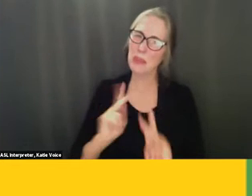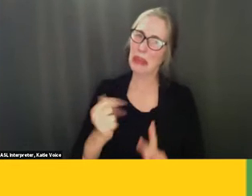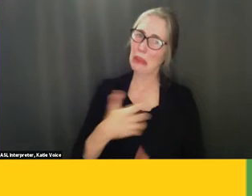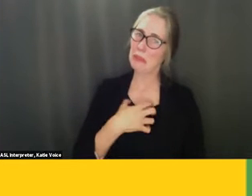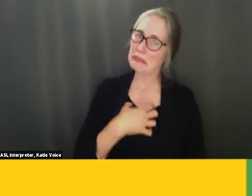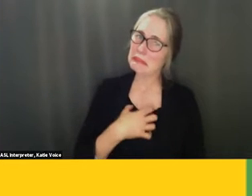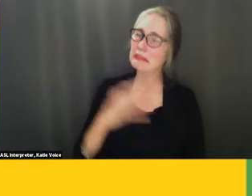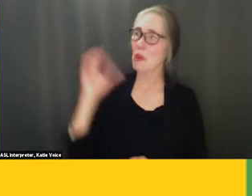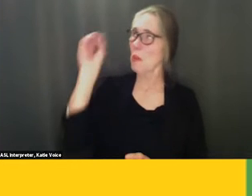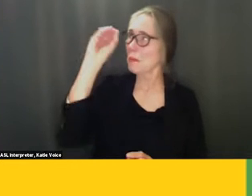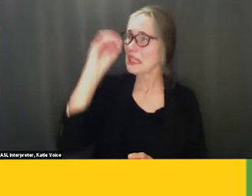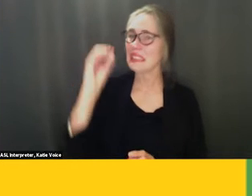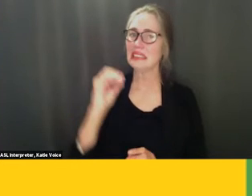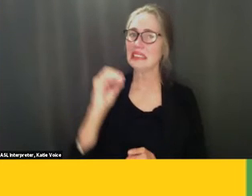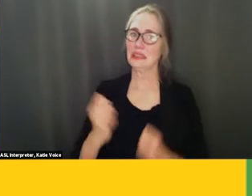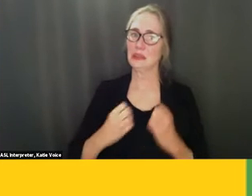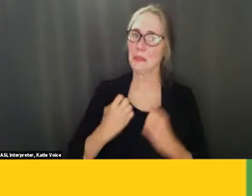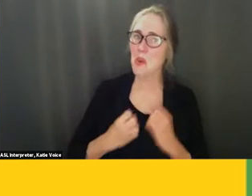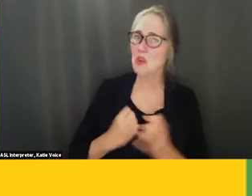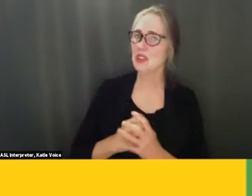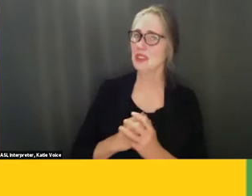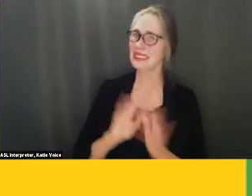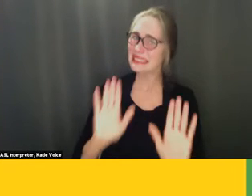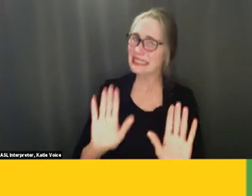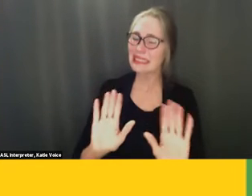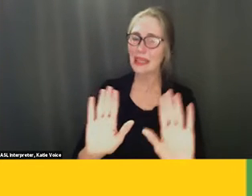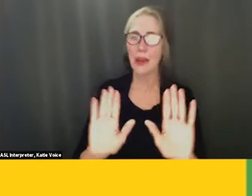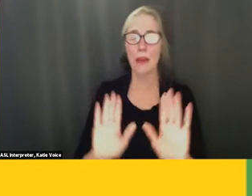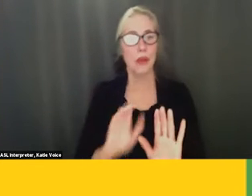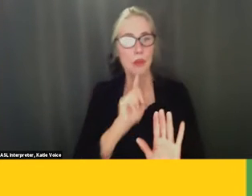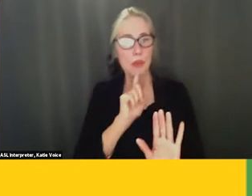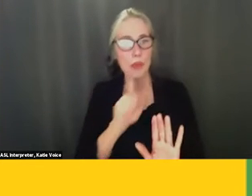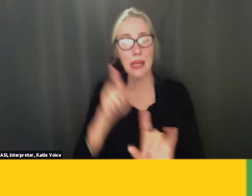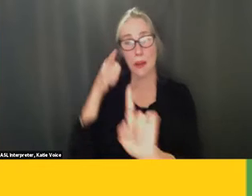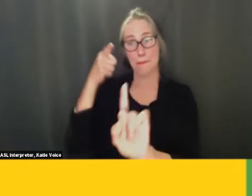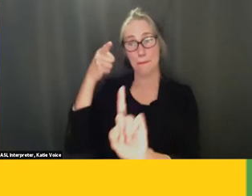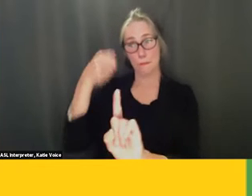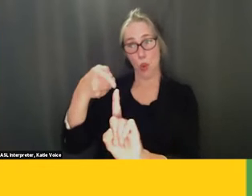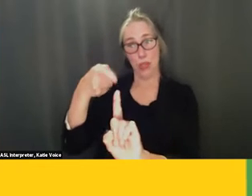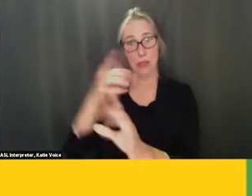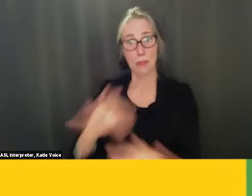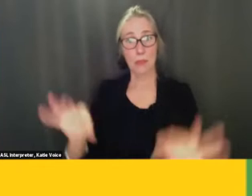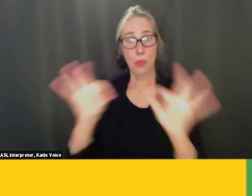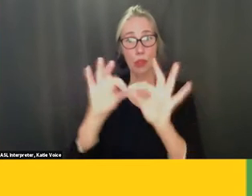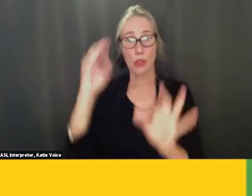pero la cuestión que es muy importante saber es que este distrito